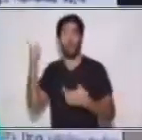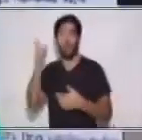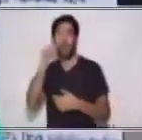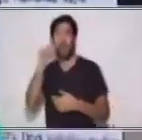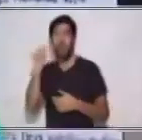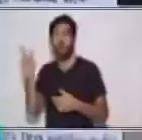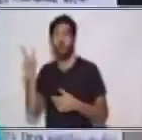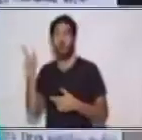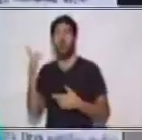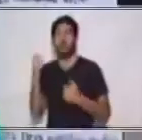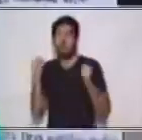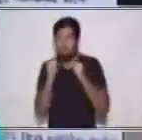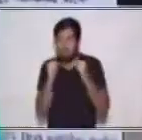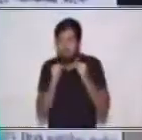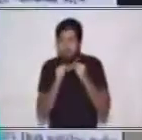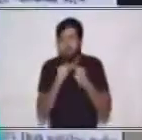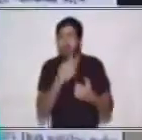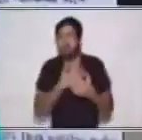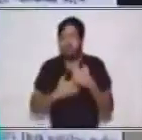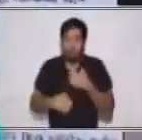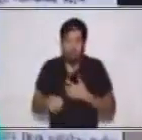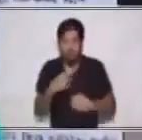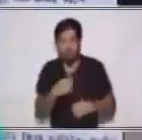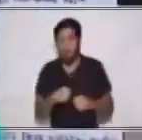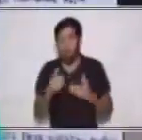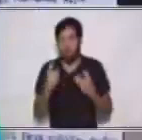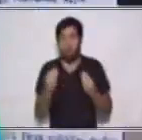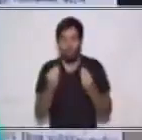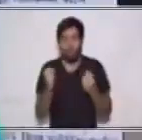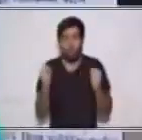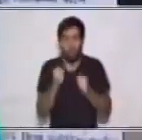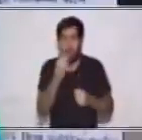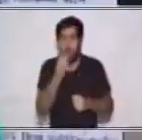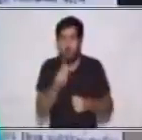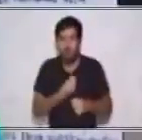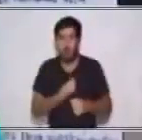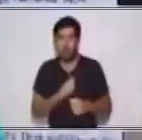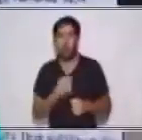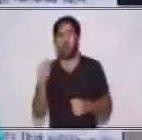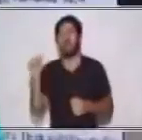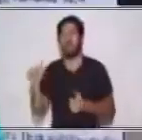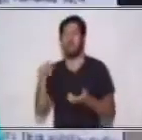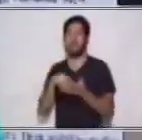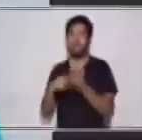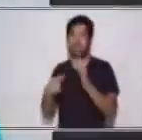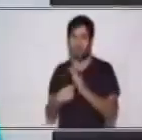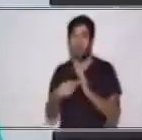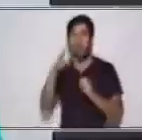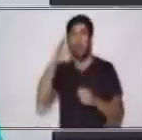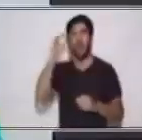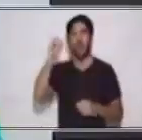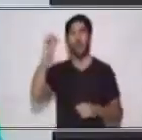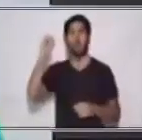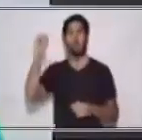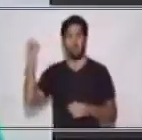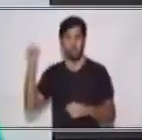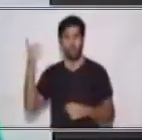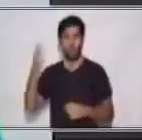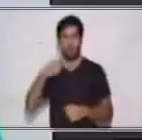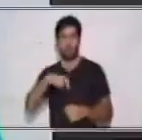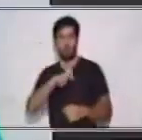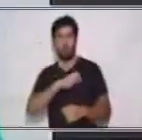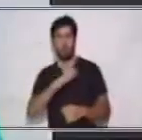un clima de menos 40 grados centígrados. Estoy también emitiendo una opinión personal, porque yo no he